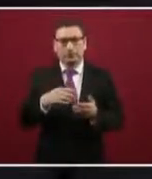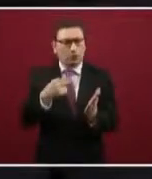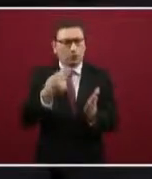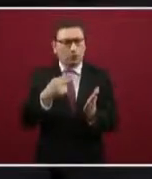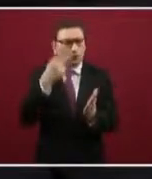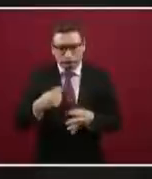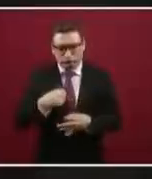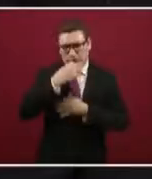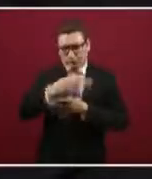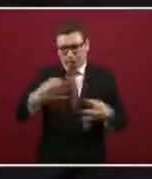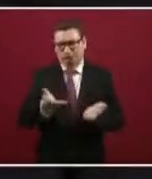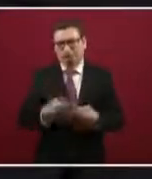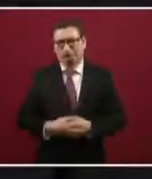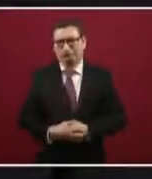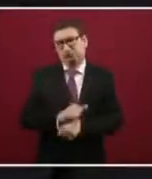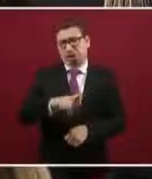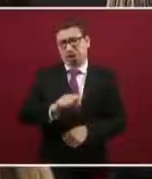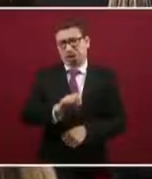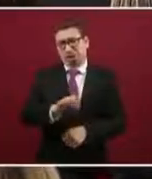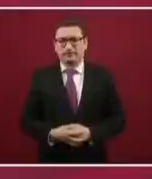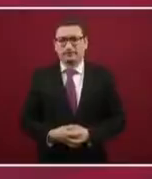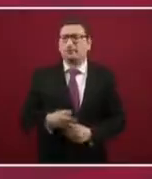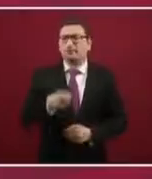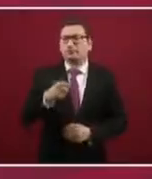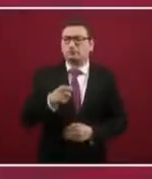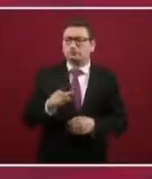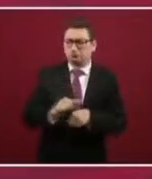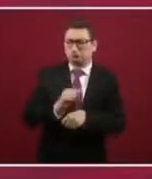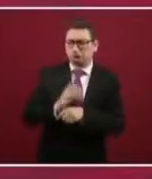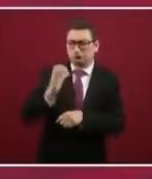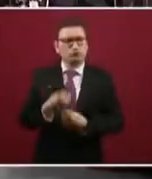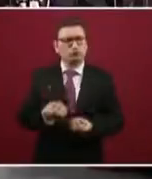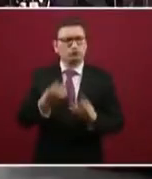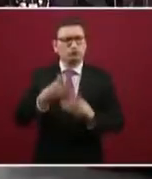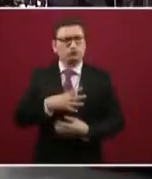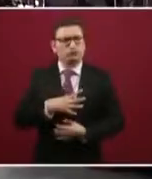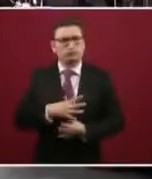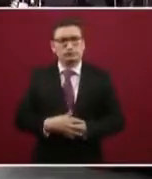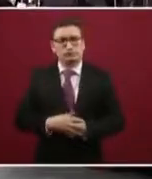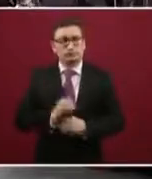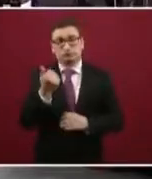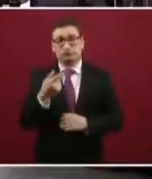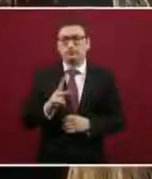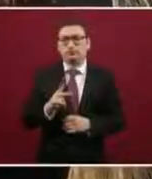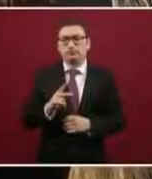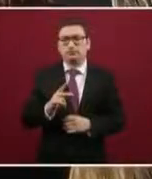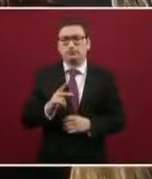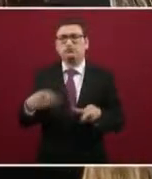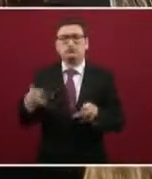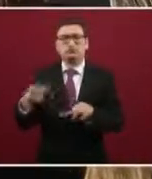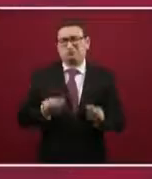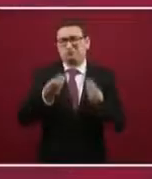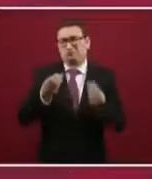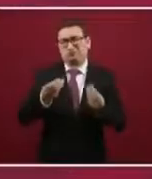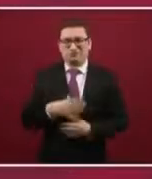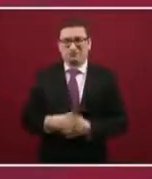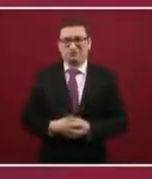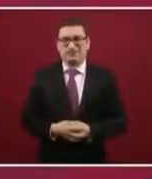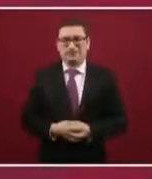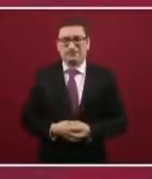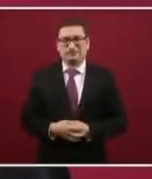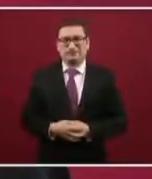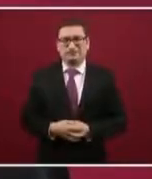está, pero hoy lo informa. Esos son los vehículos, siento muy bien. ¿Y cuál tiene para salir fuera? Pues no sé, pero sí, miren, se vendieron, no sé cuánto, y todavía